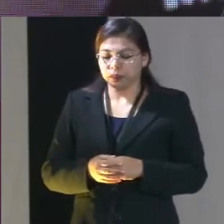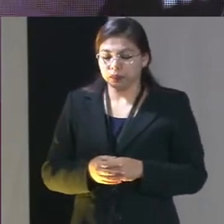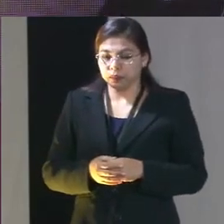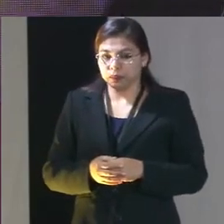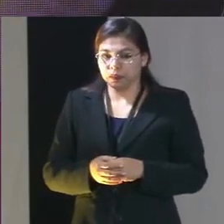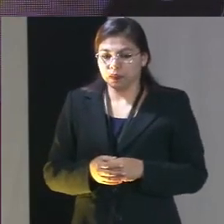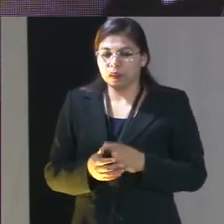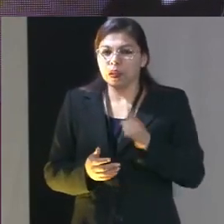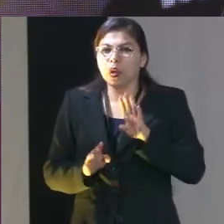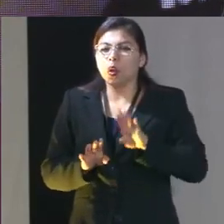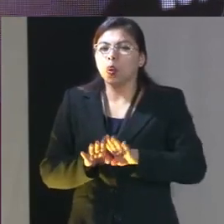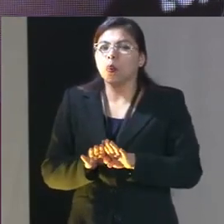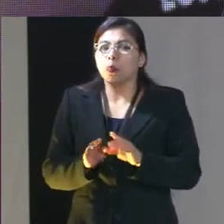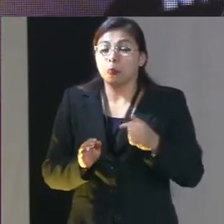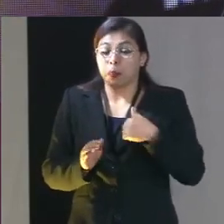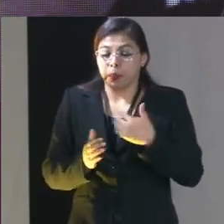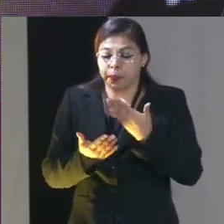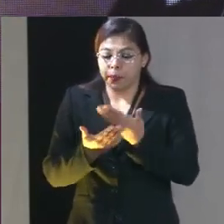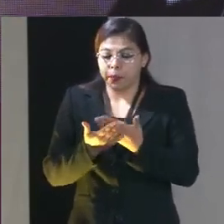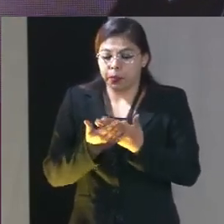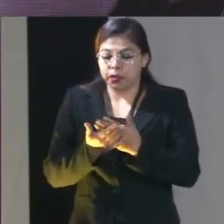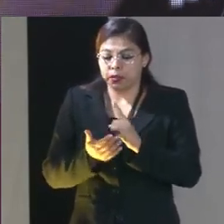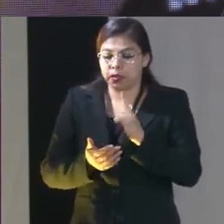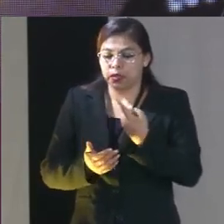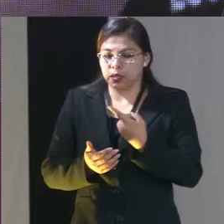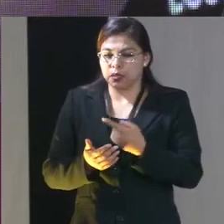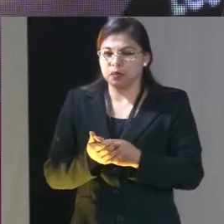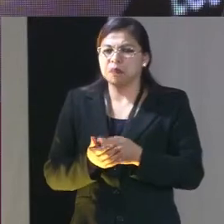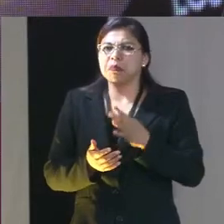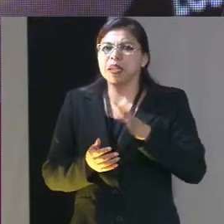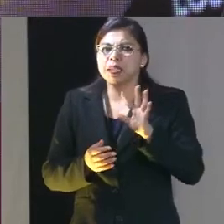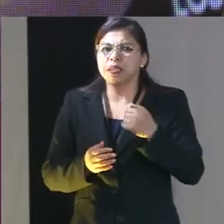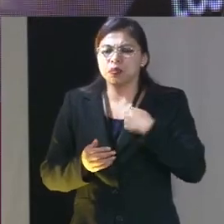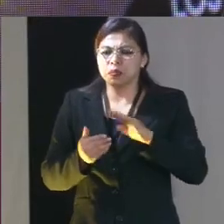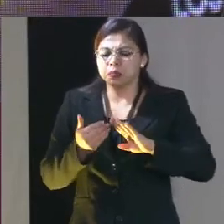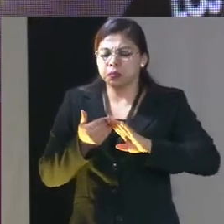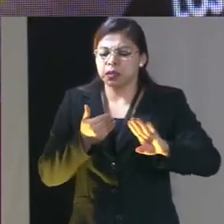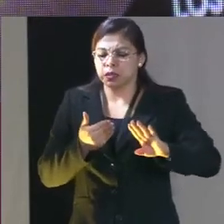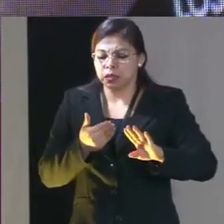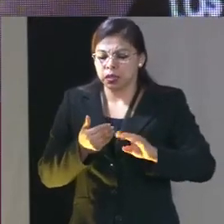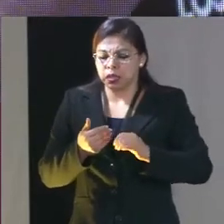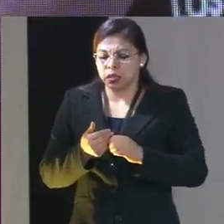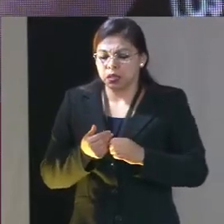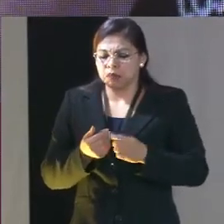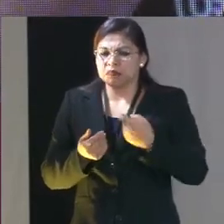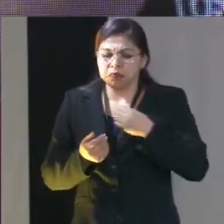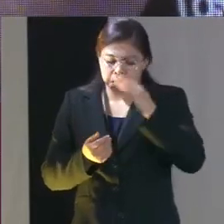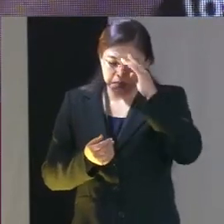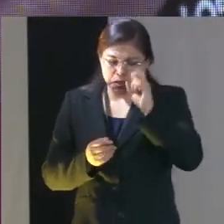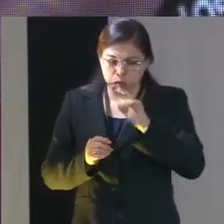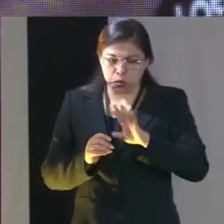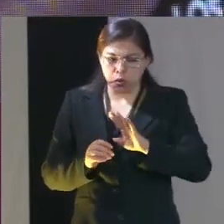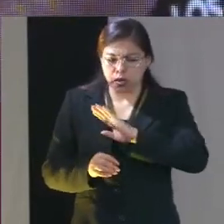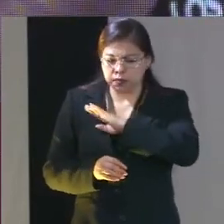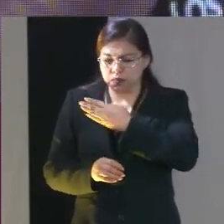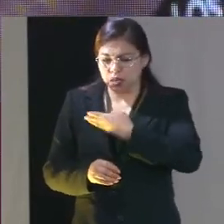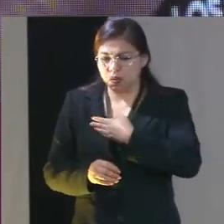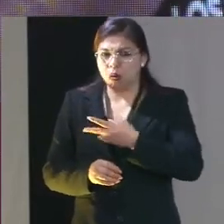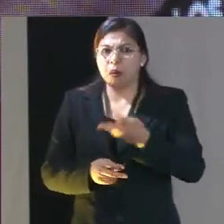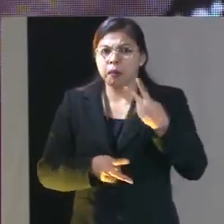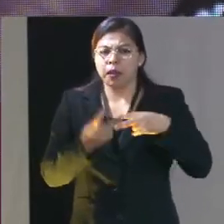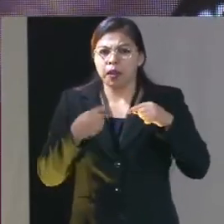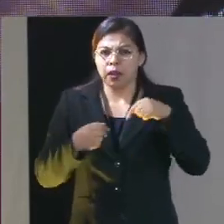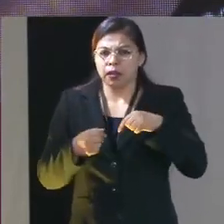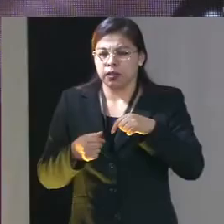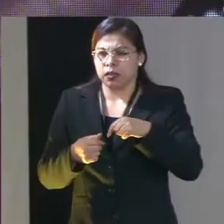Y mi última propuesta es, si se hubiera rechazado a Hernán Cortés, es muy probable que no hubiera habido dominación española en